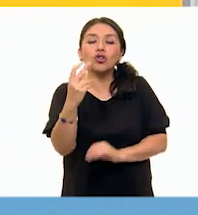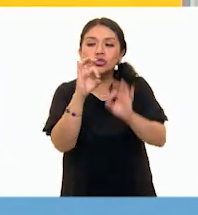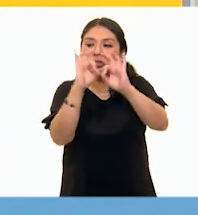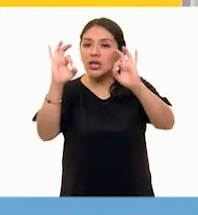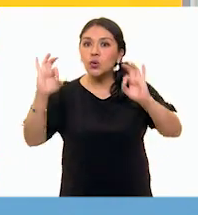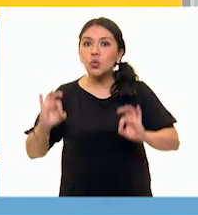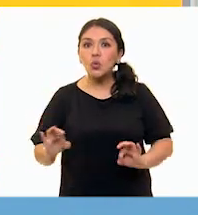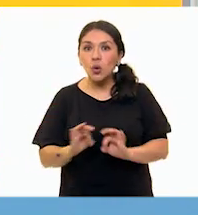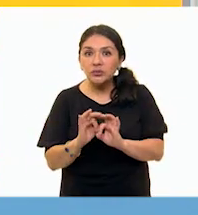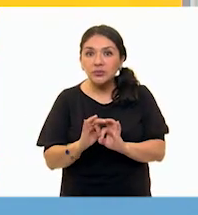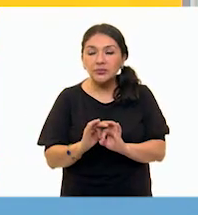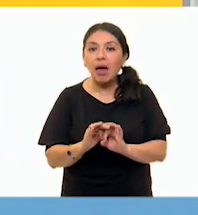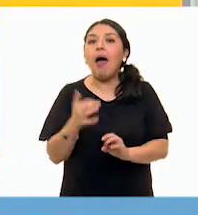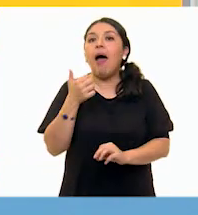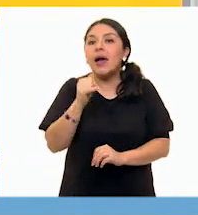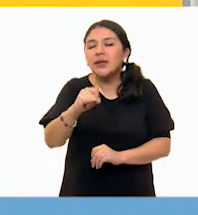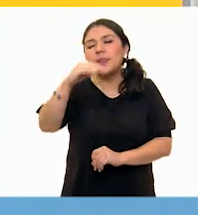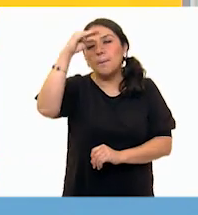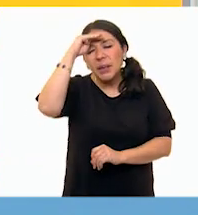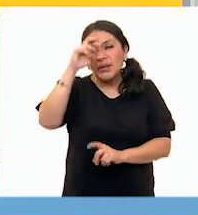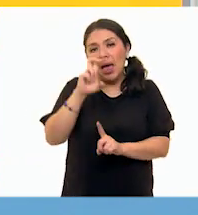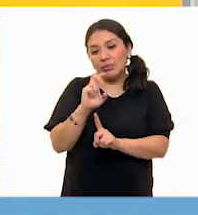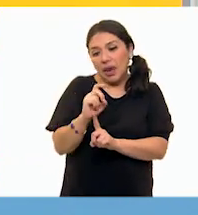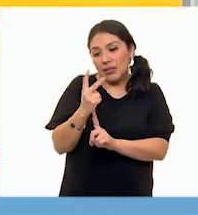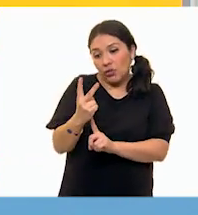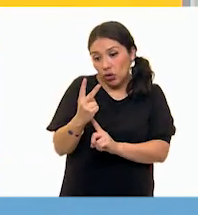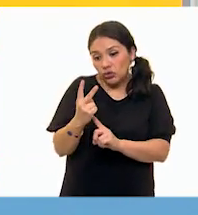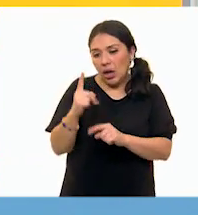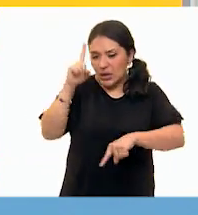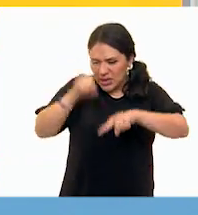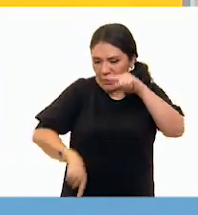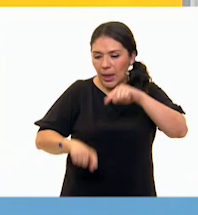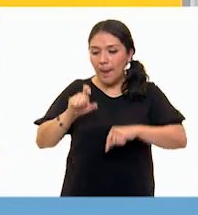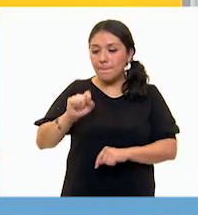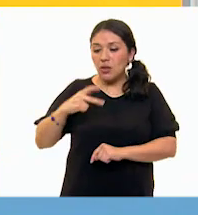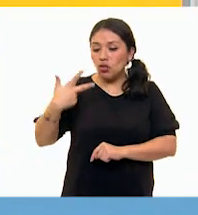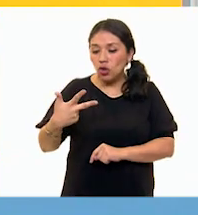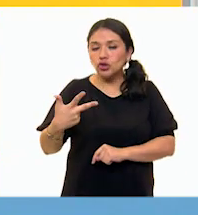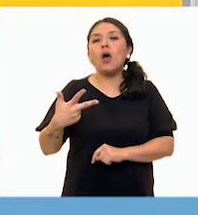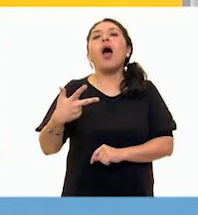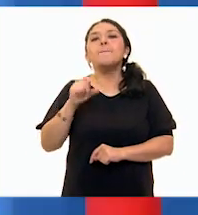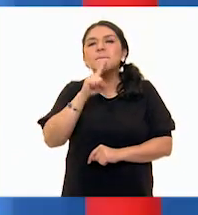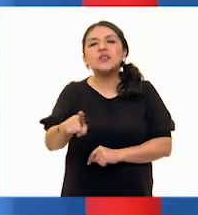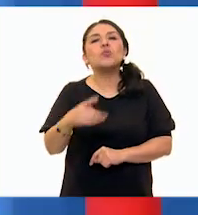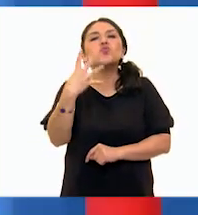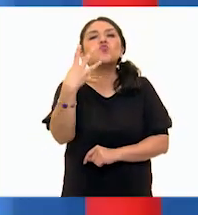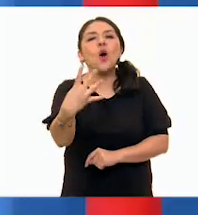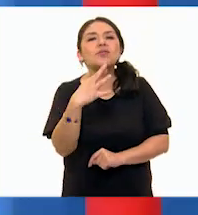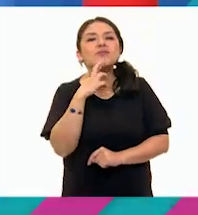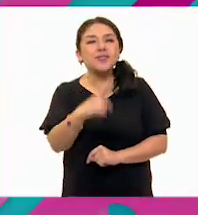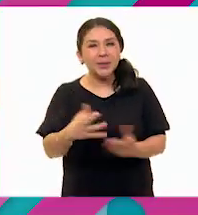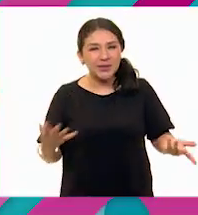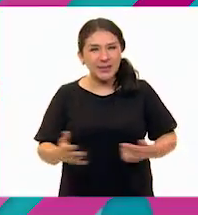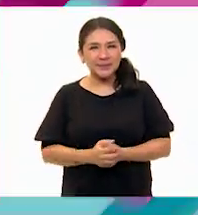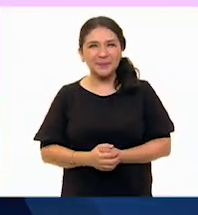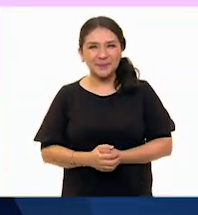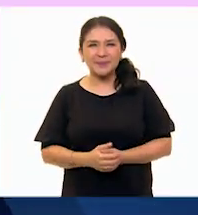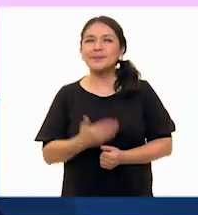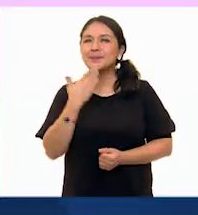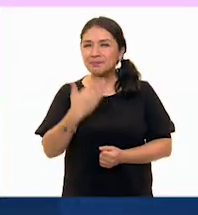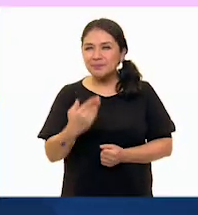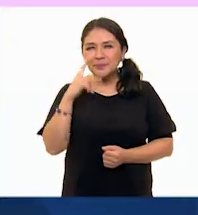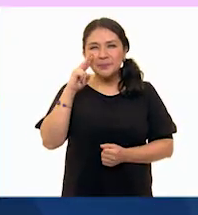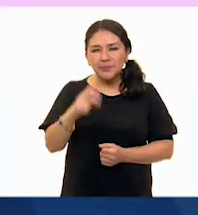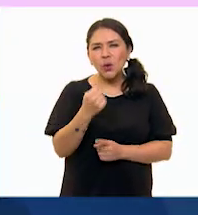32 círculos, así que 32 menos 28 nos da 4. Por supuesto,